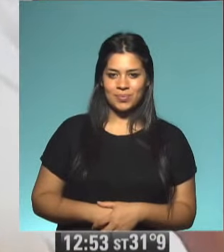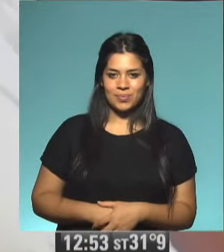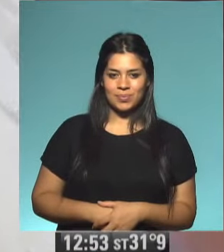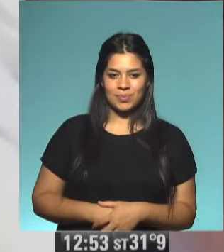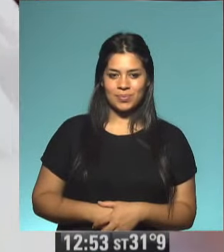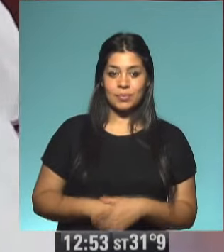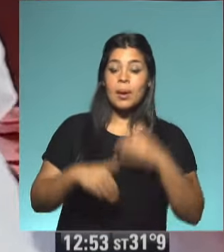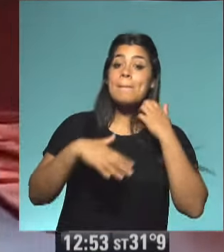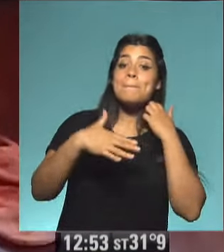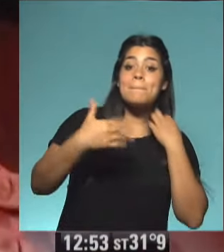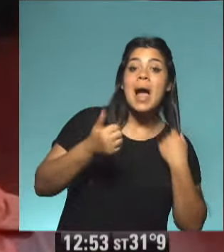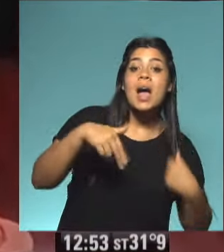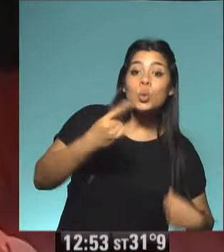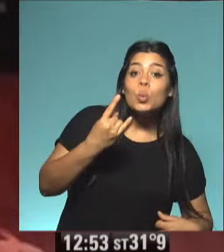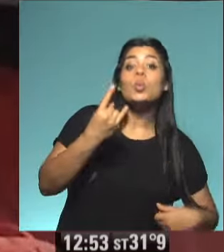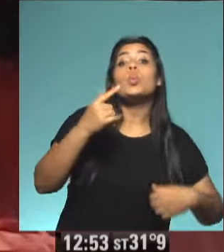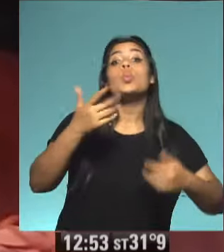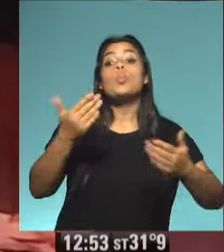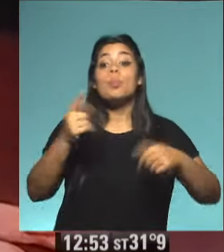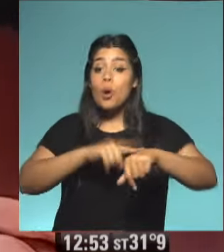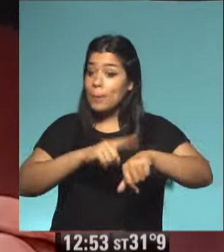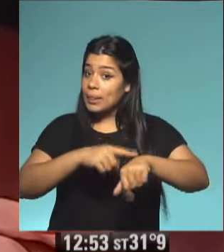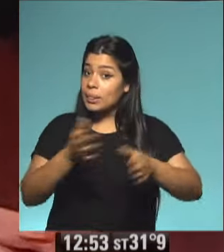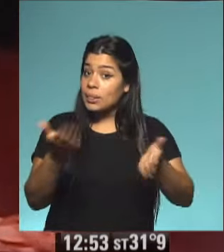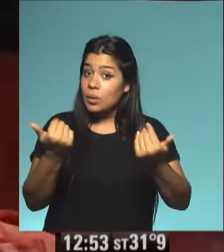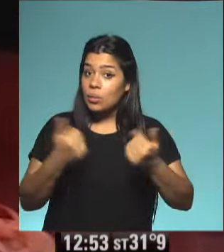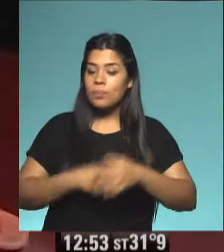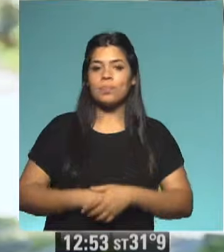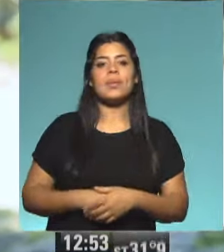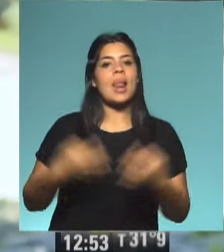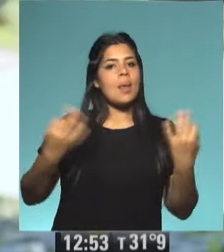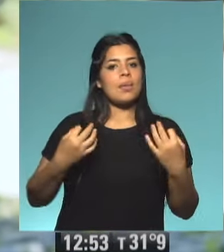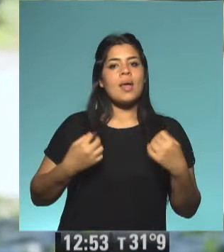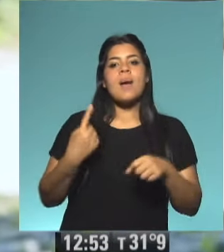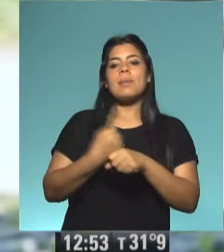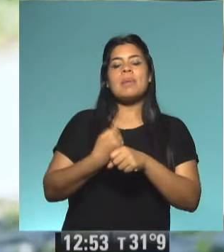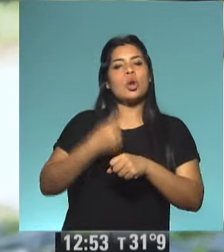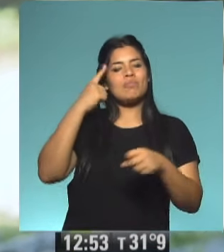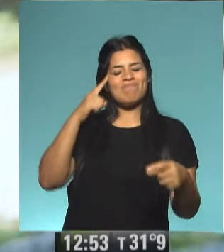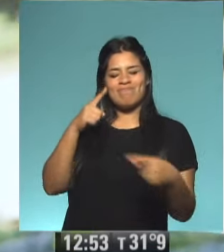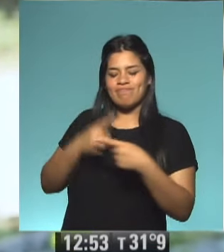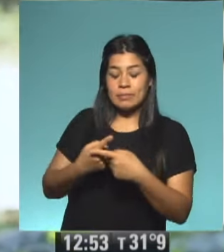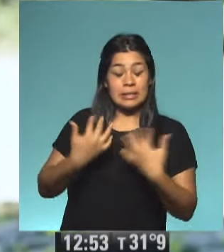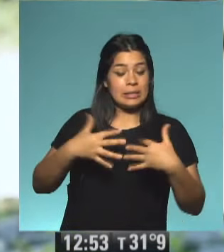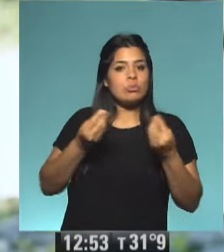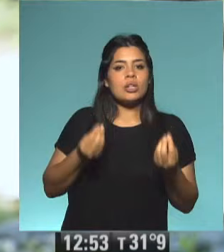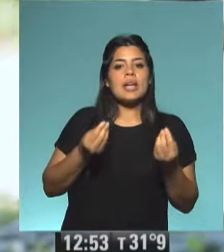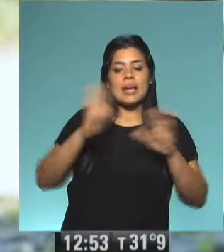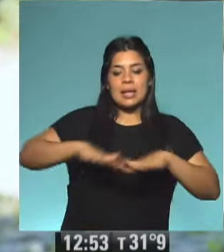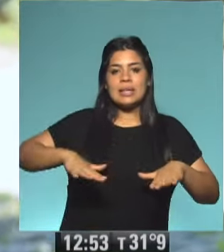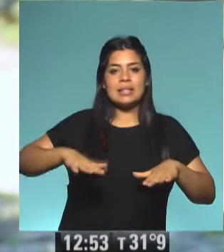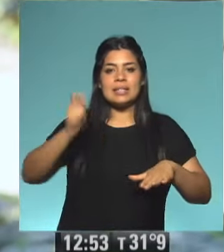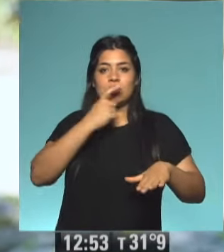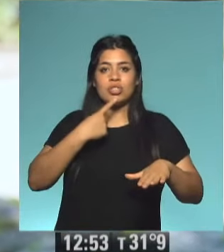Manu, ya es hora. Fue un todo un desafío, primero porque no tenés a los chicos y las chicas cerca, que